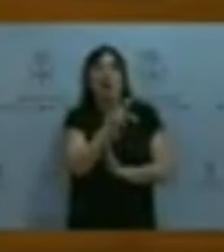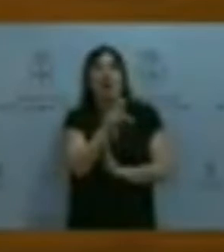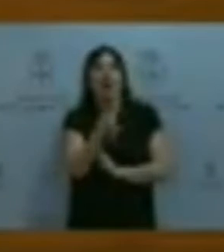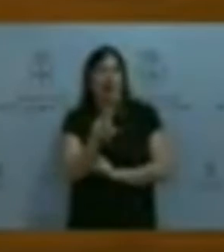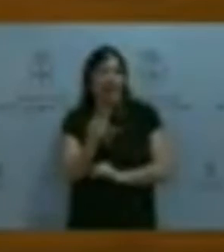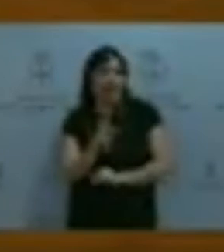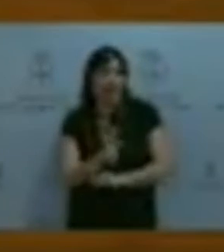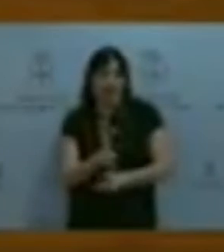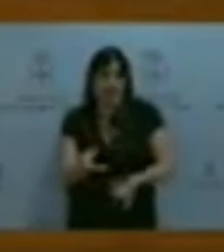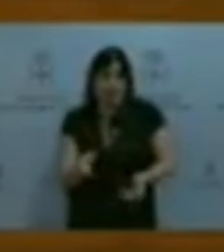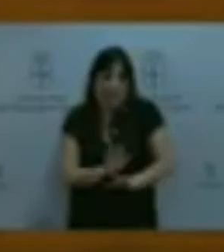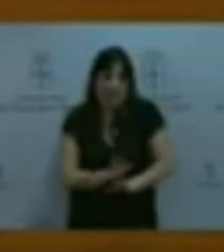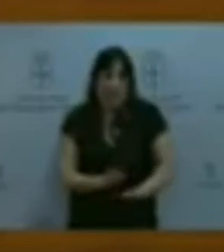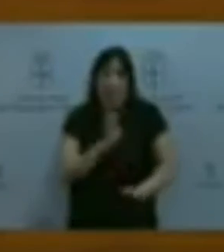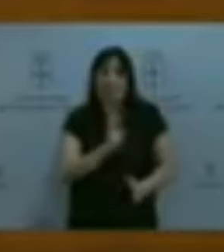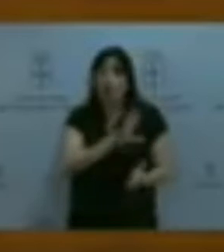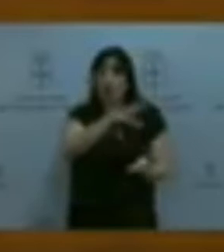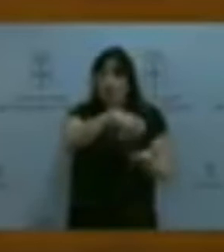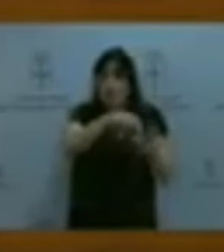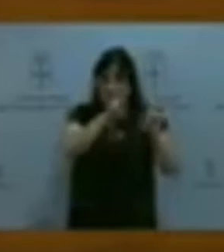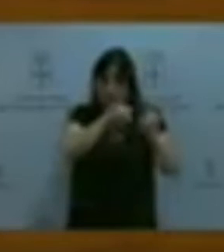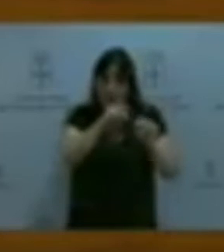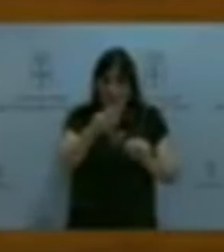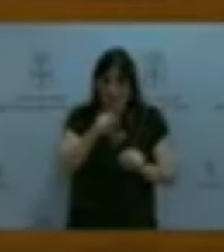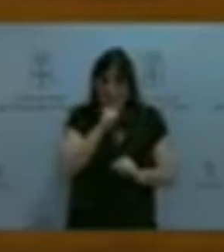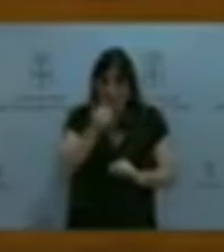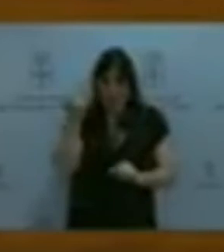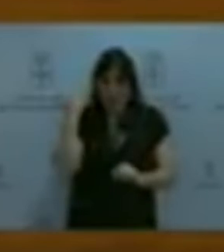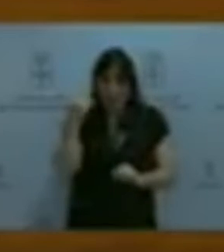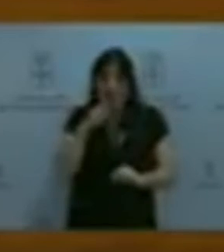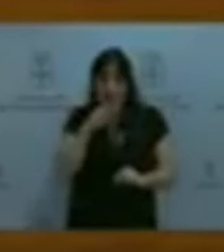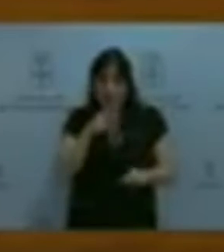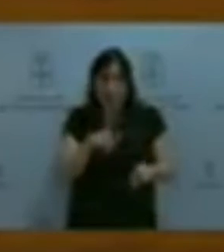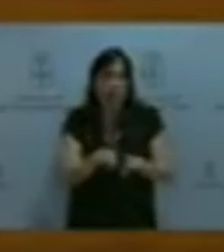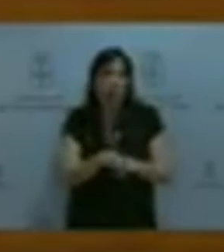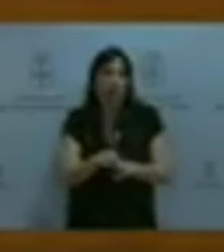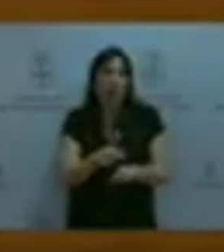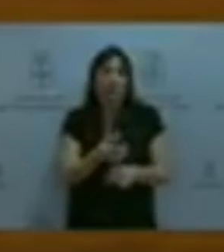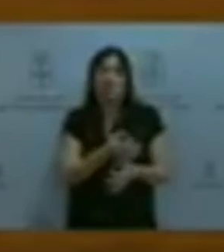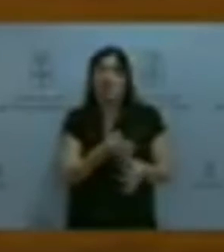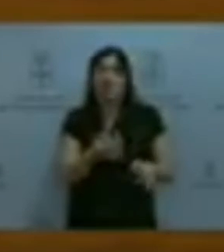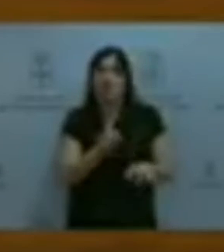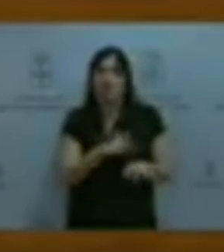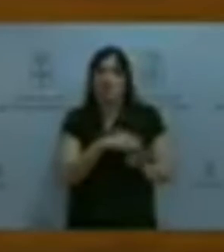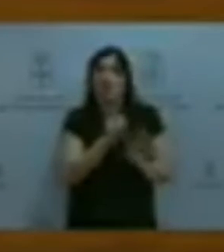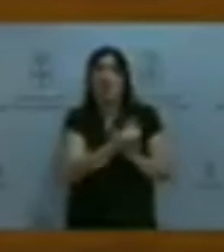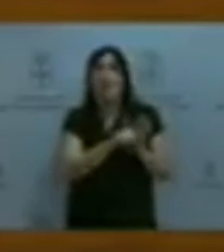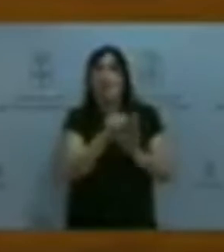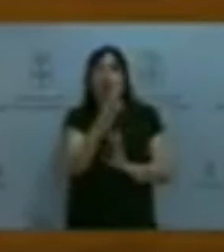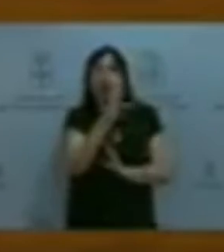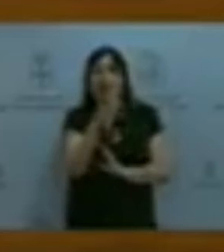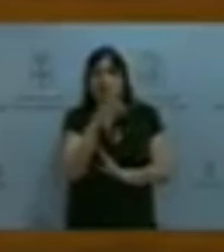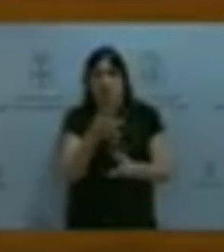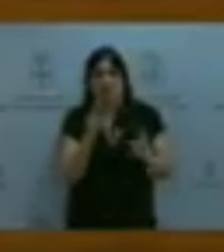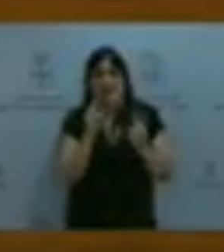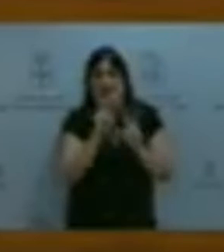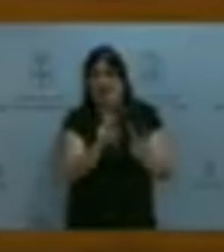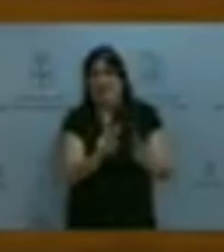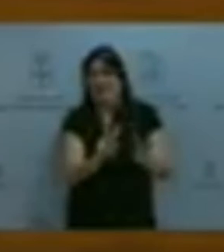hoy sería un escenario magnífico para el señor Spielberg. Porque ustedes lo han abandonado como para hacer una película de